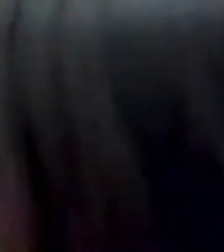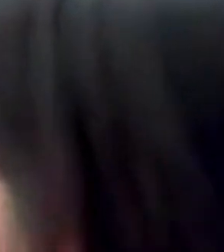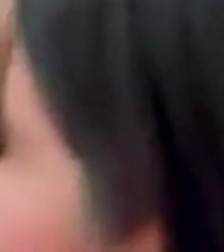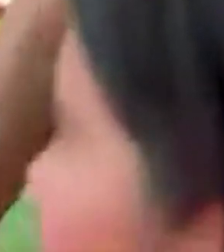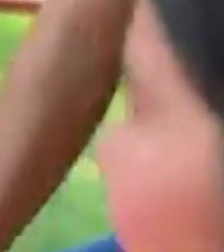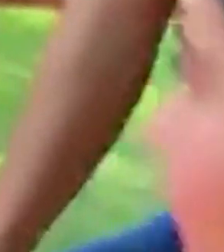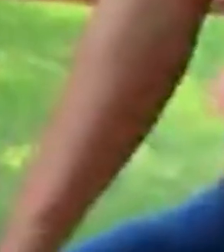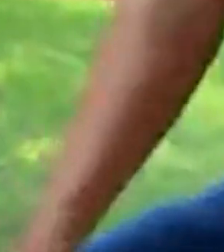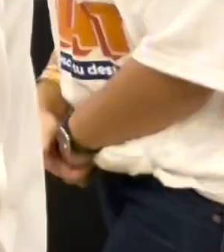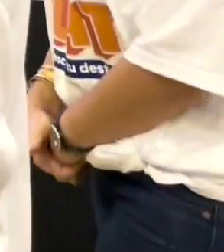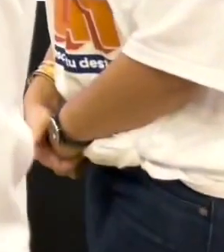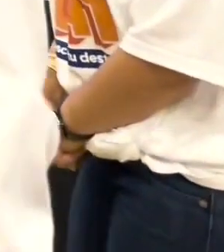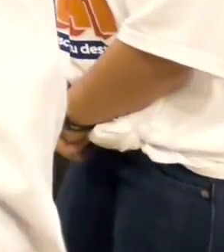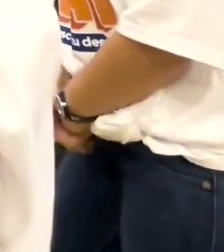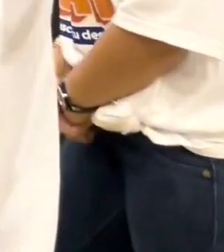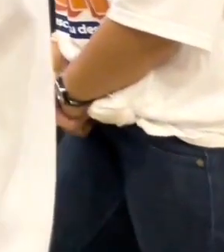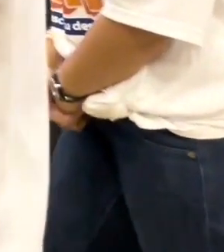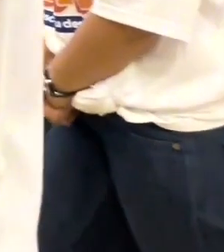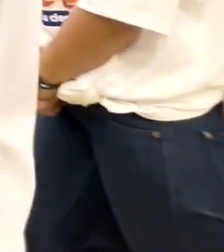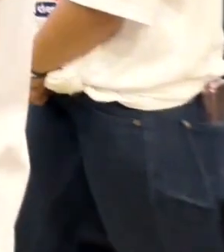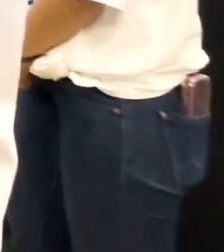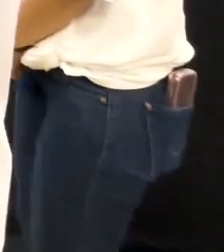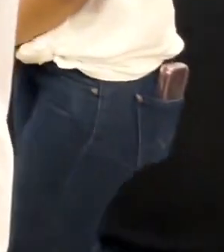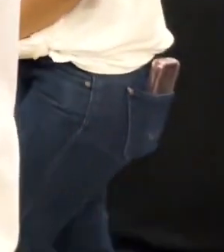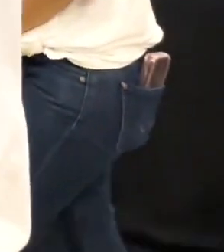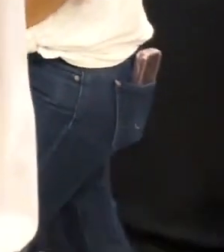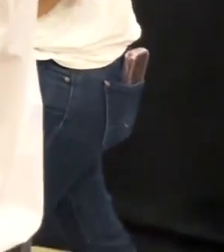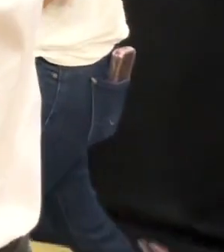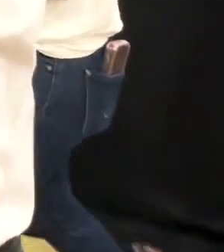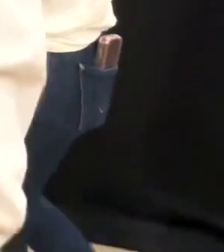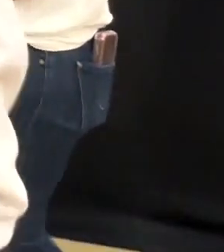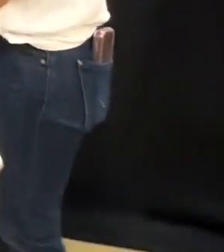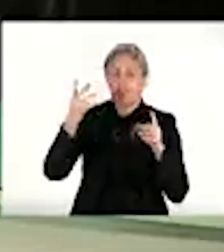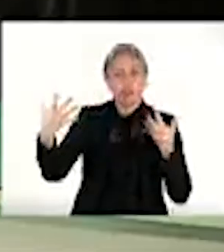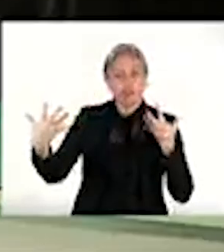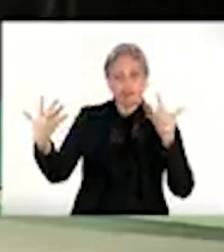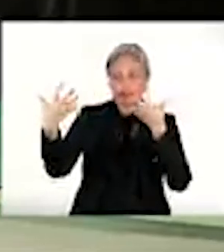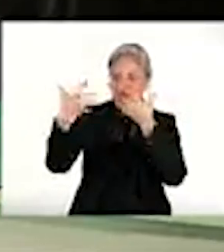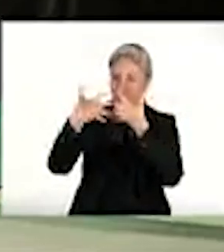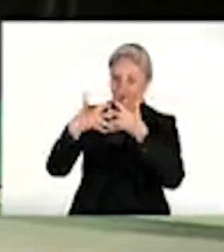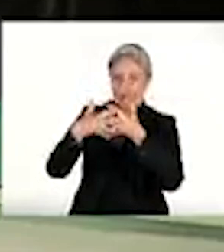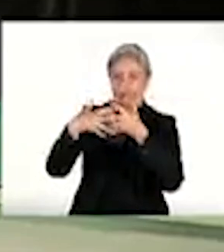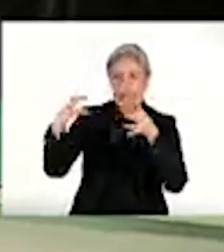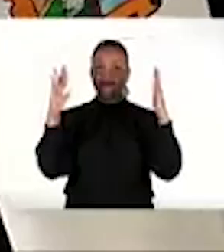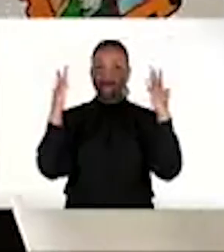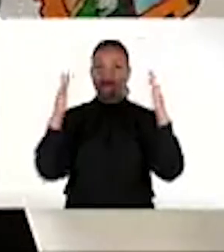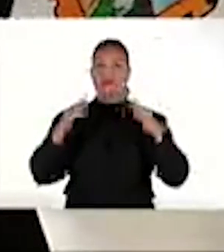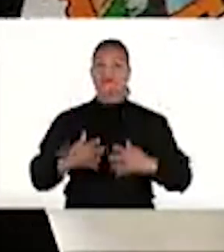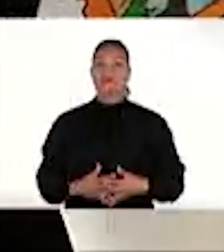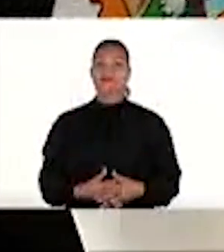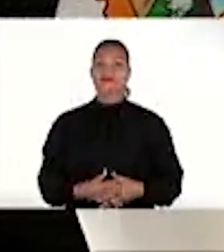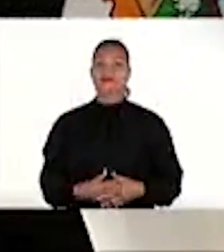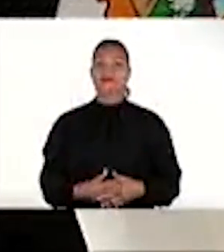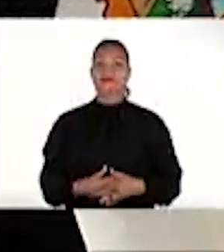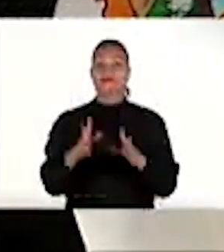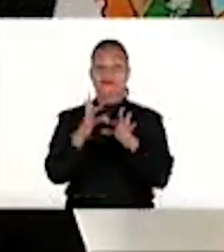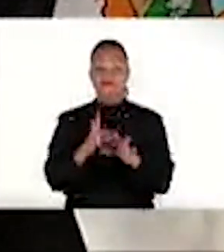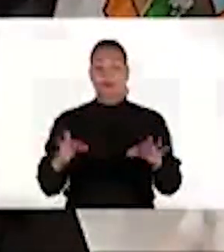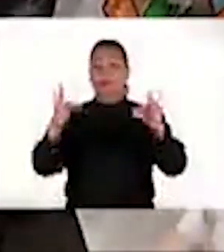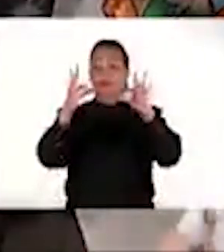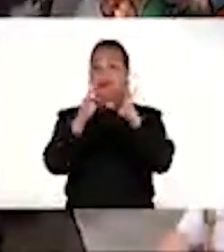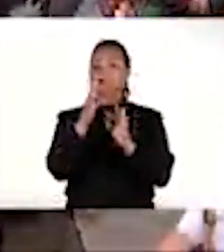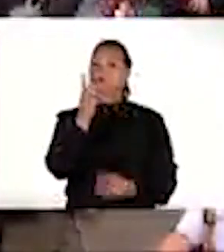que escuchó durante su recorrido por las 26 facultades, escuelas y unidades académicas. Es importante